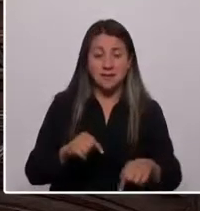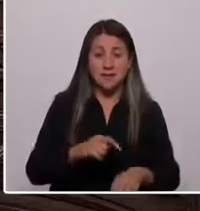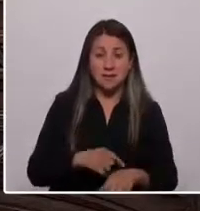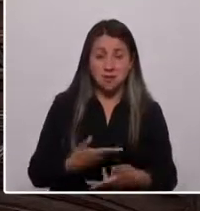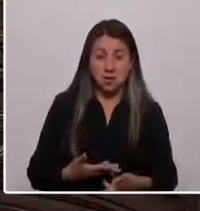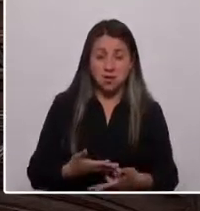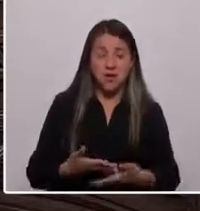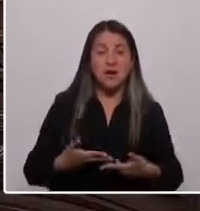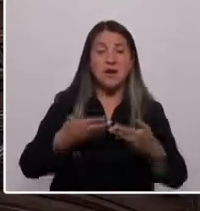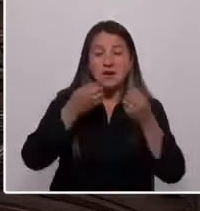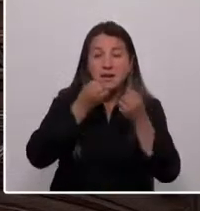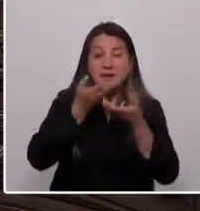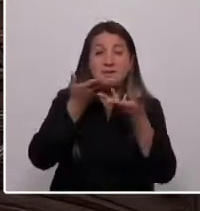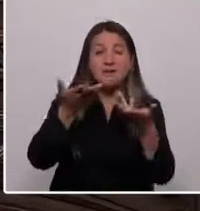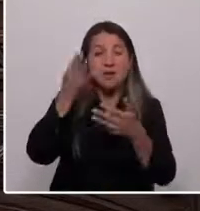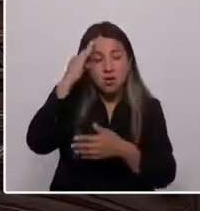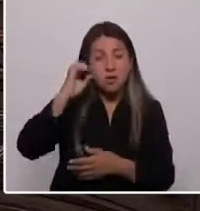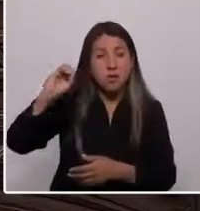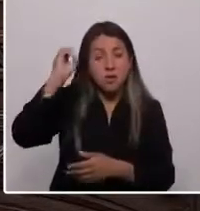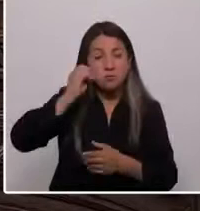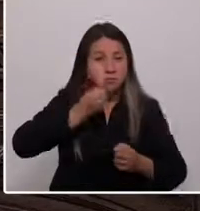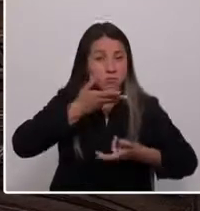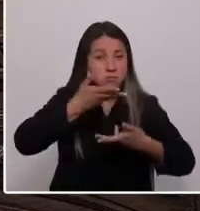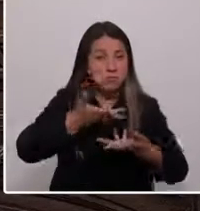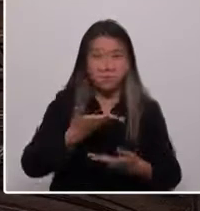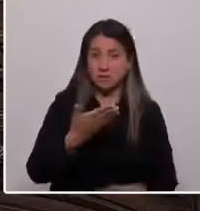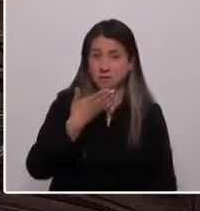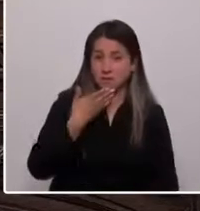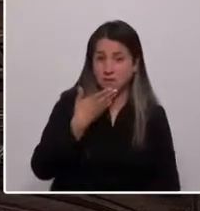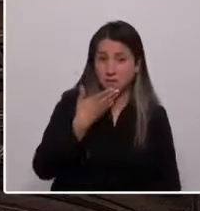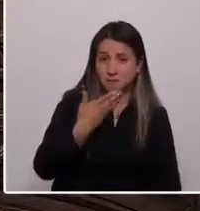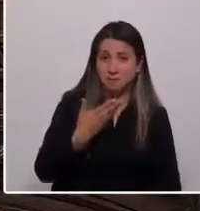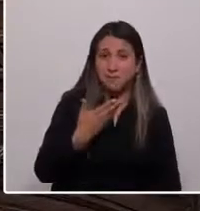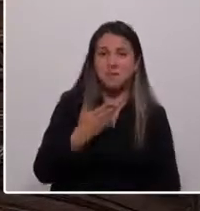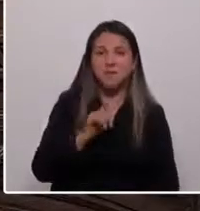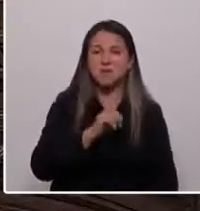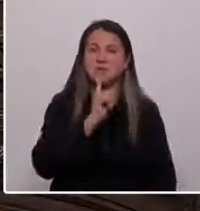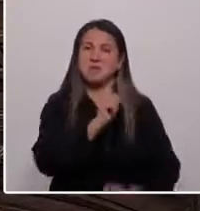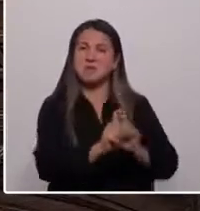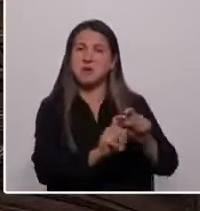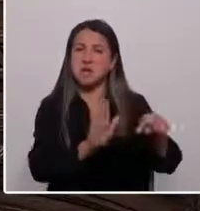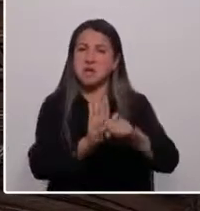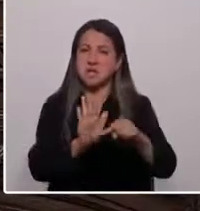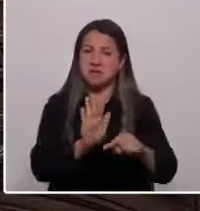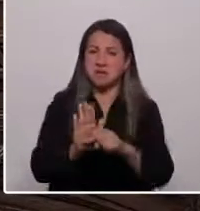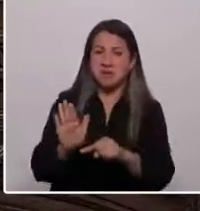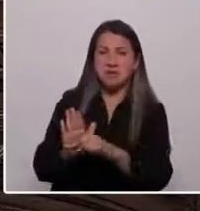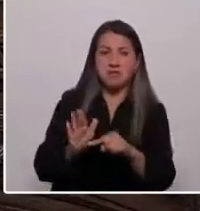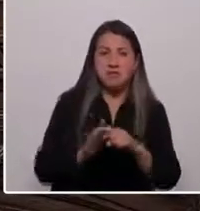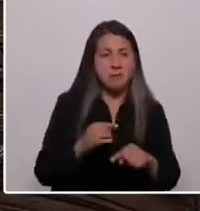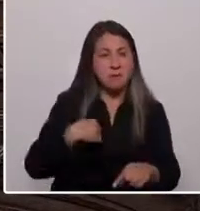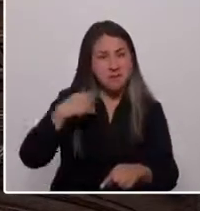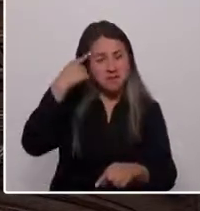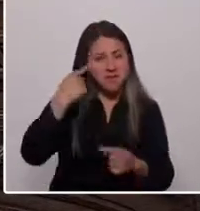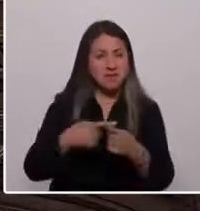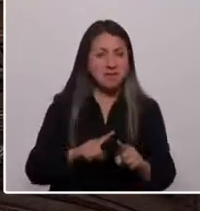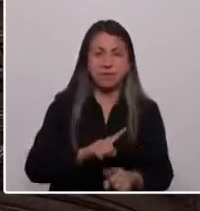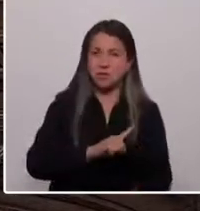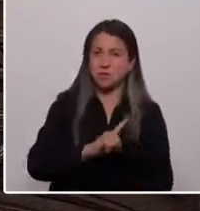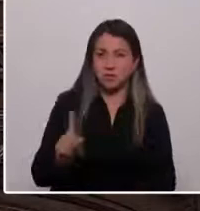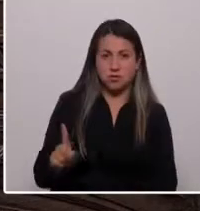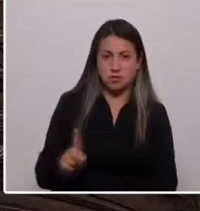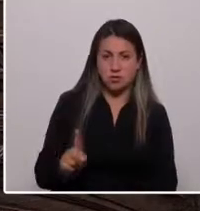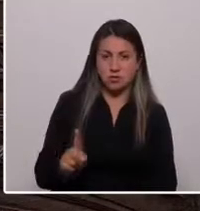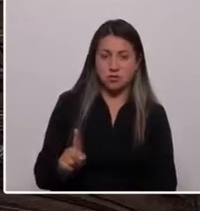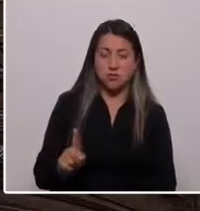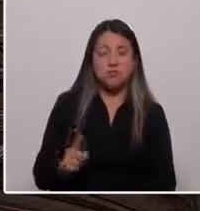de expresión y de opinión y que no se califique como negacionismo el pensar distinto como